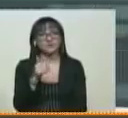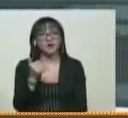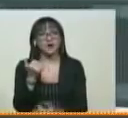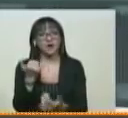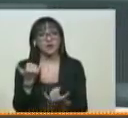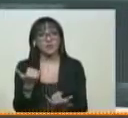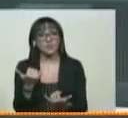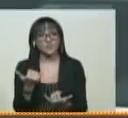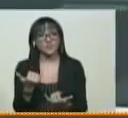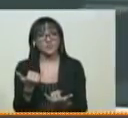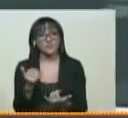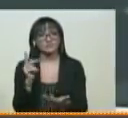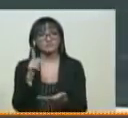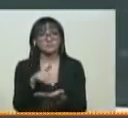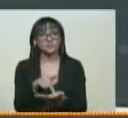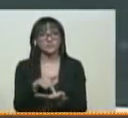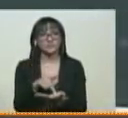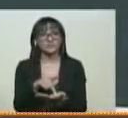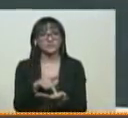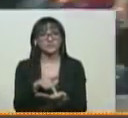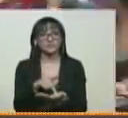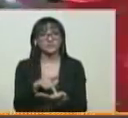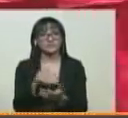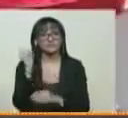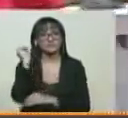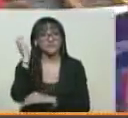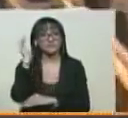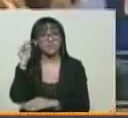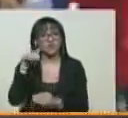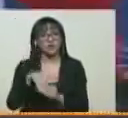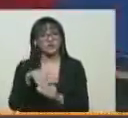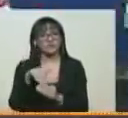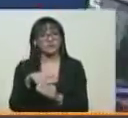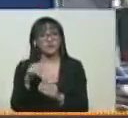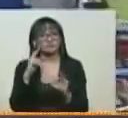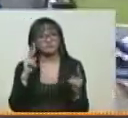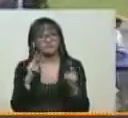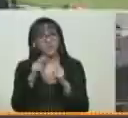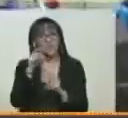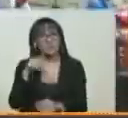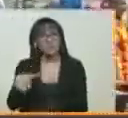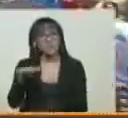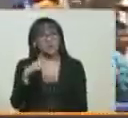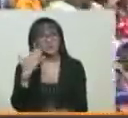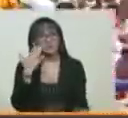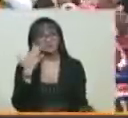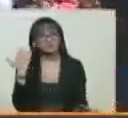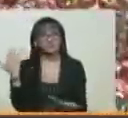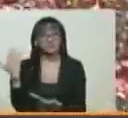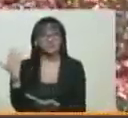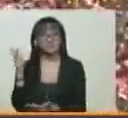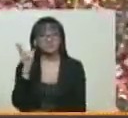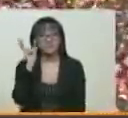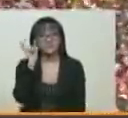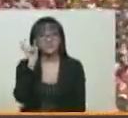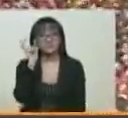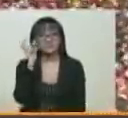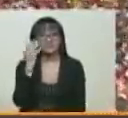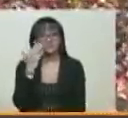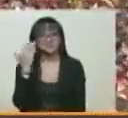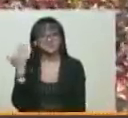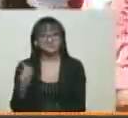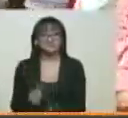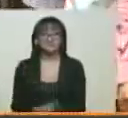el candidato del Frente Amplio de la Patria, con toda esta campaña electoral, va al reencuentro del pueblo. Y allí ven las imágenes, vamos a escuchar el ambiente que se